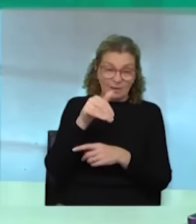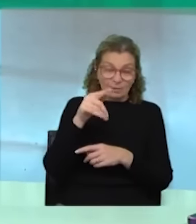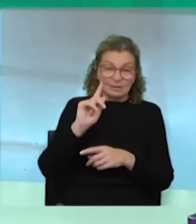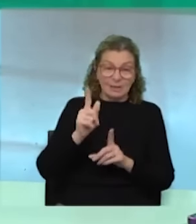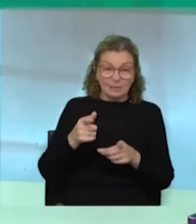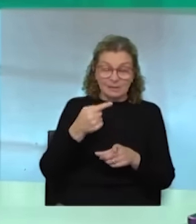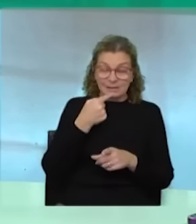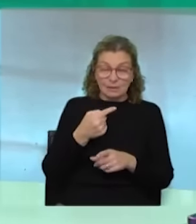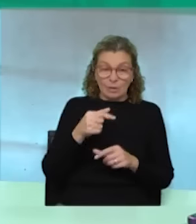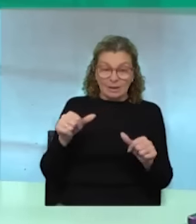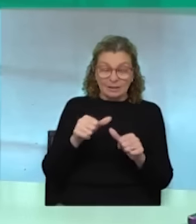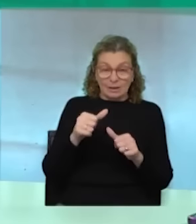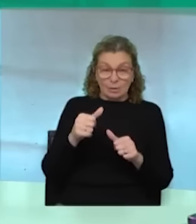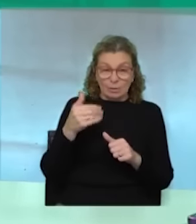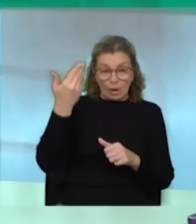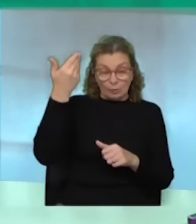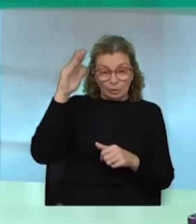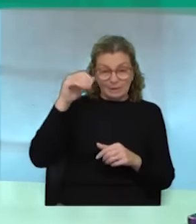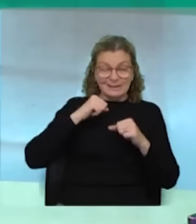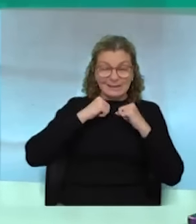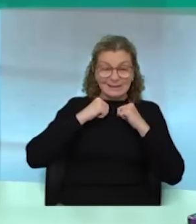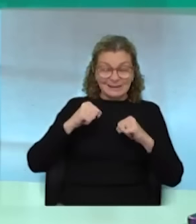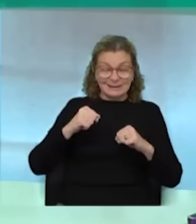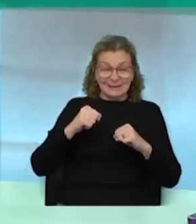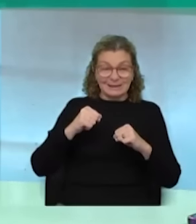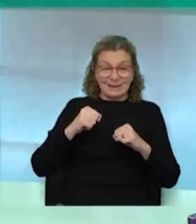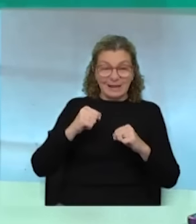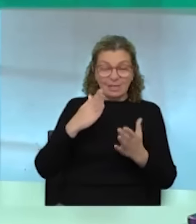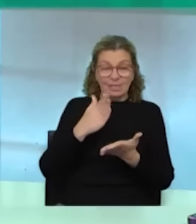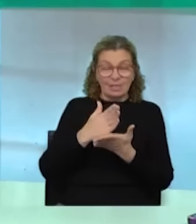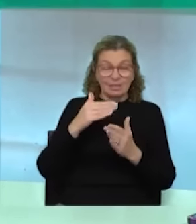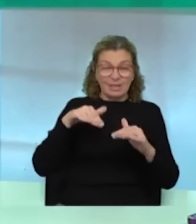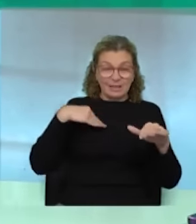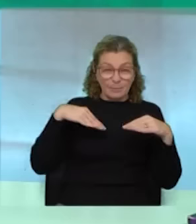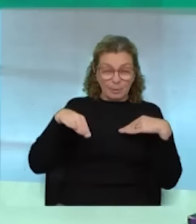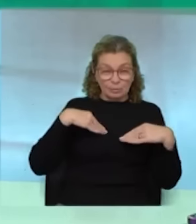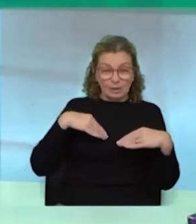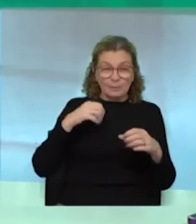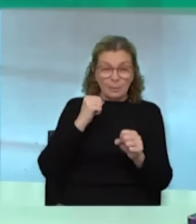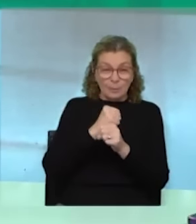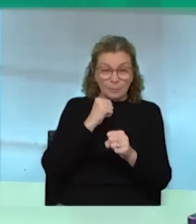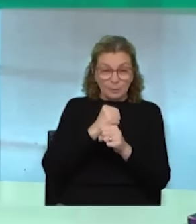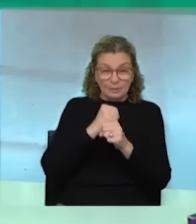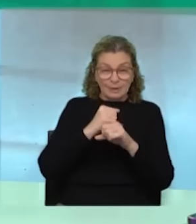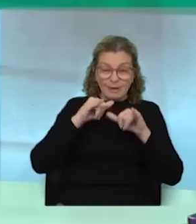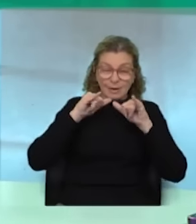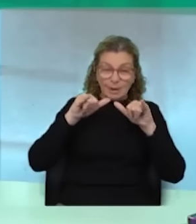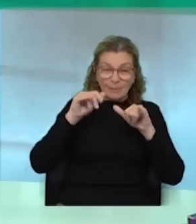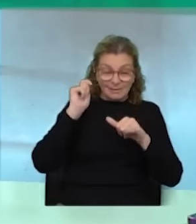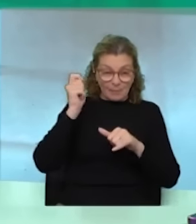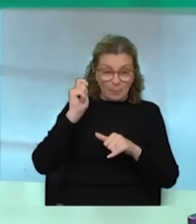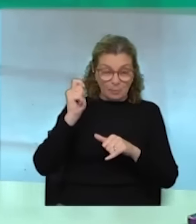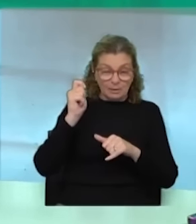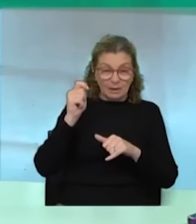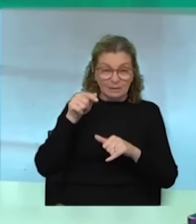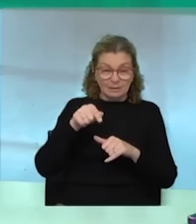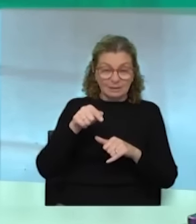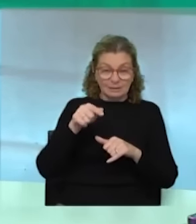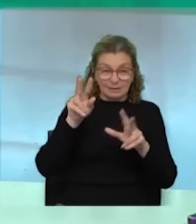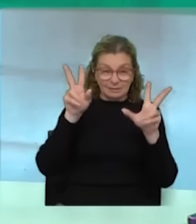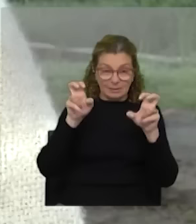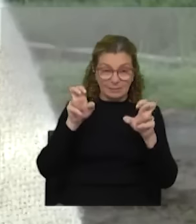previsto hacerlo con autoridades de la secretaría Nacional del deporte y se Proponen trabajar en una campaña pública a propósito de